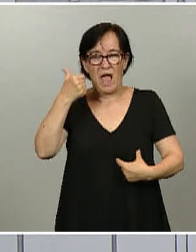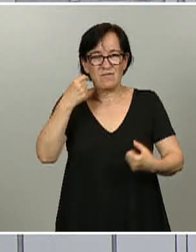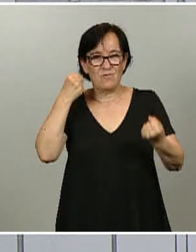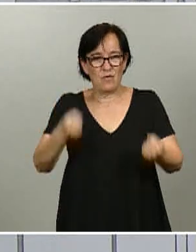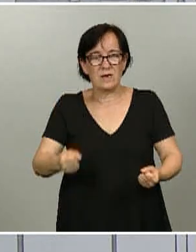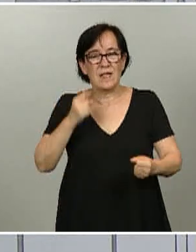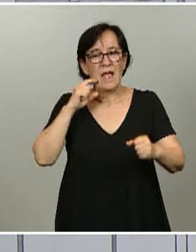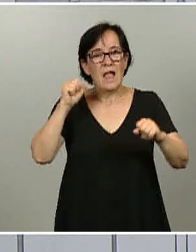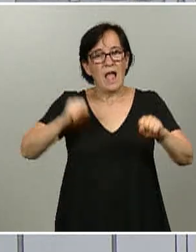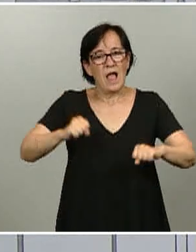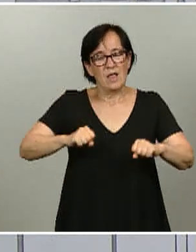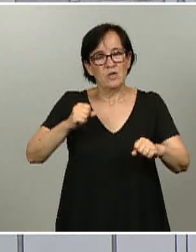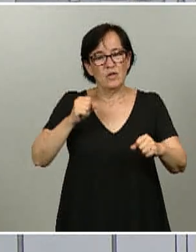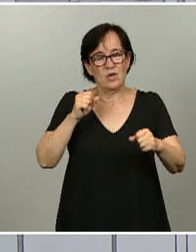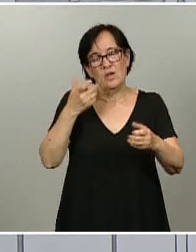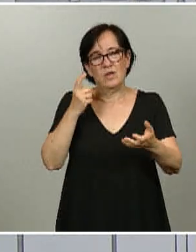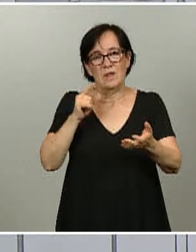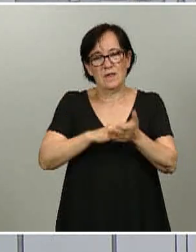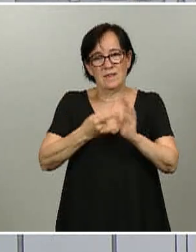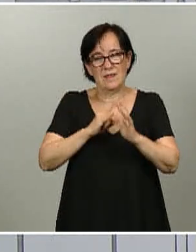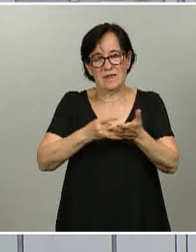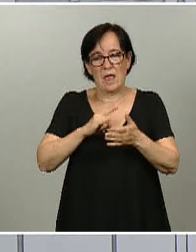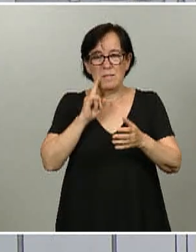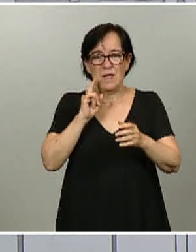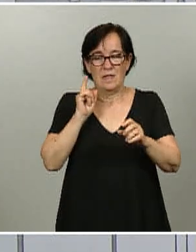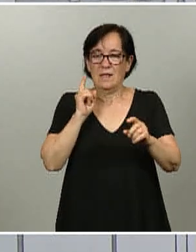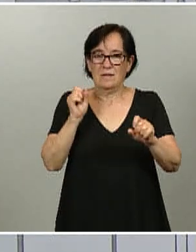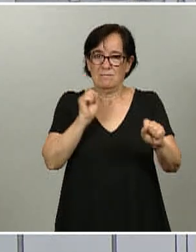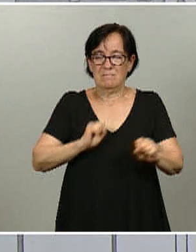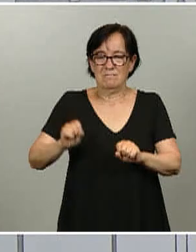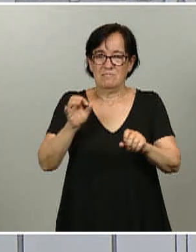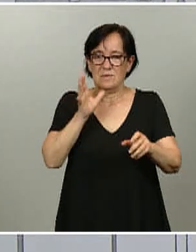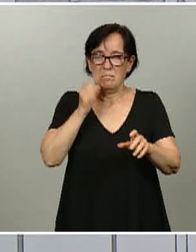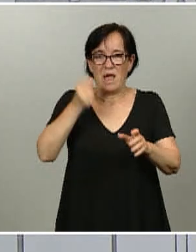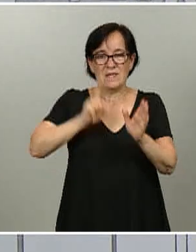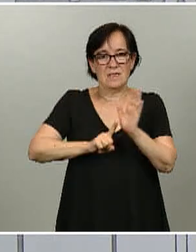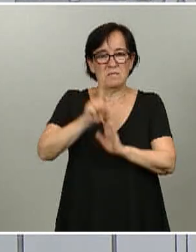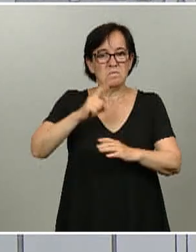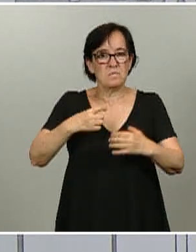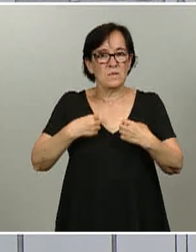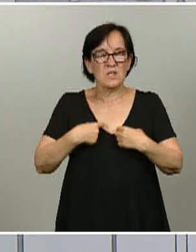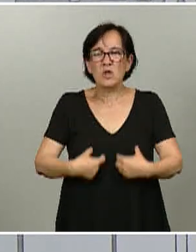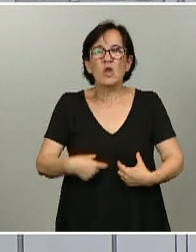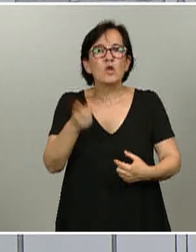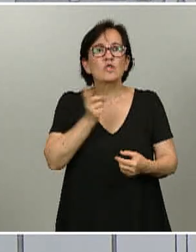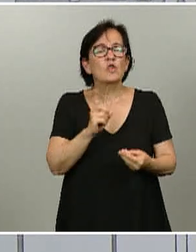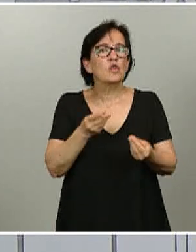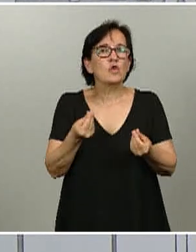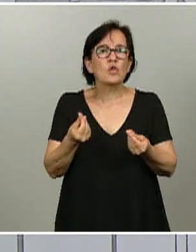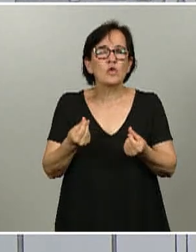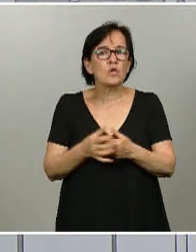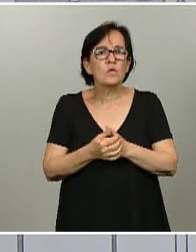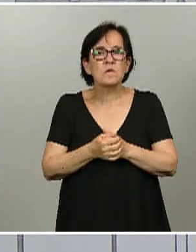sistema inmunitario mucho más desarrollado. Pero lo cierto es que no es un... Seguro